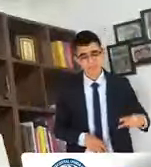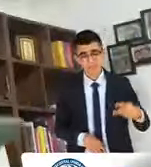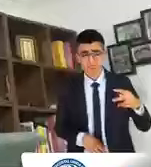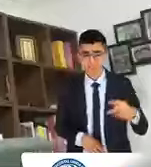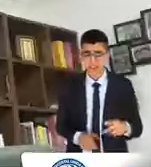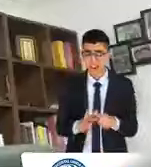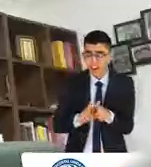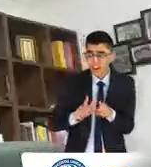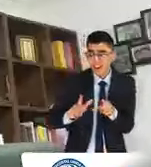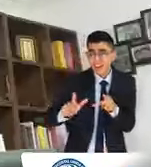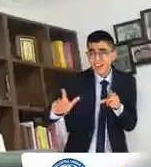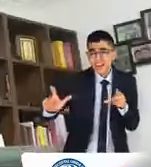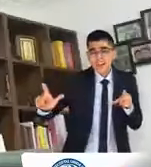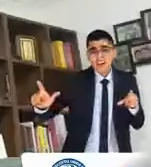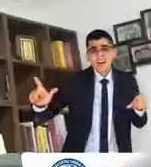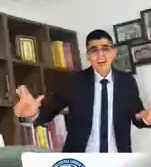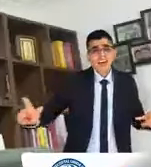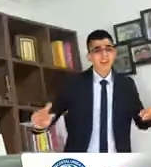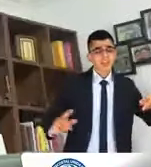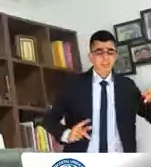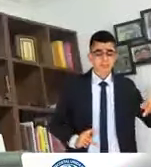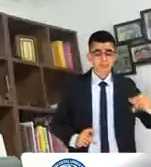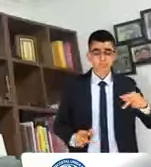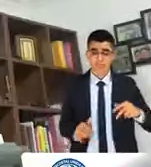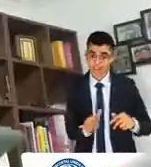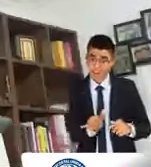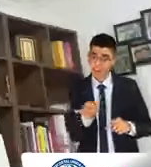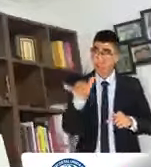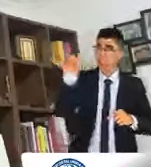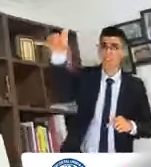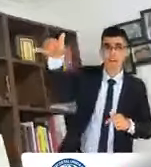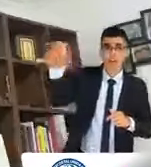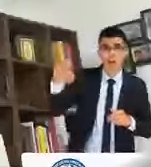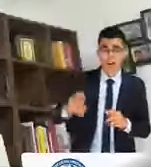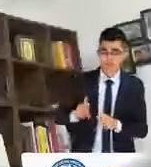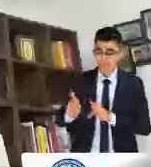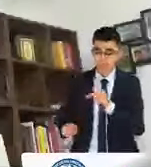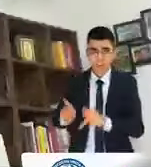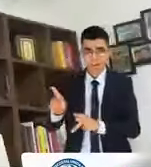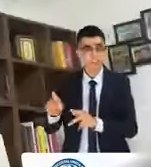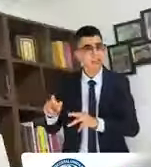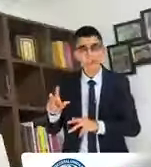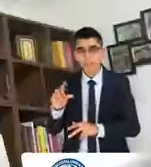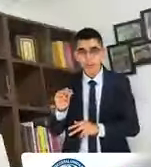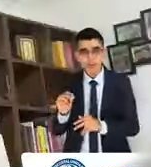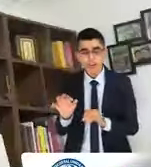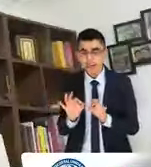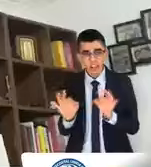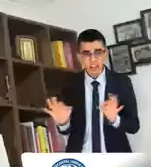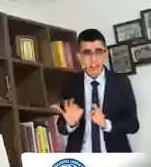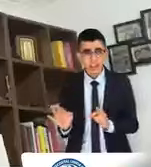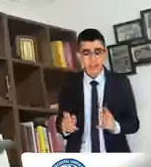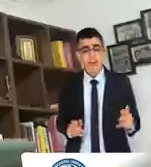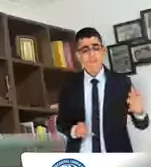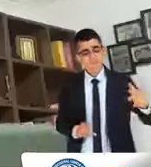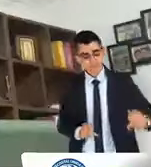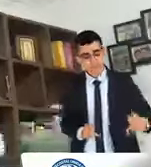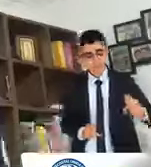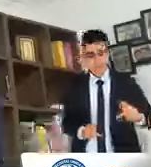A pie, no había aviones, no había trenes, no había transporte así. Y ellos